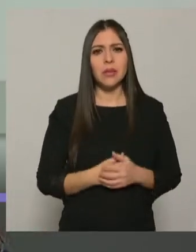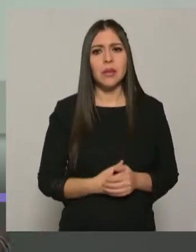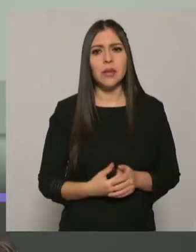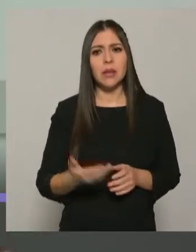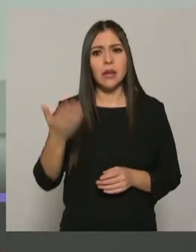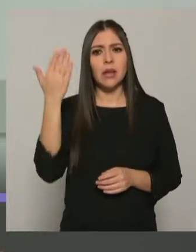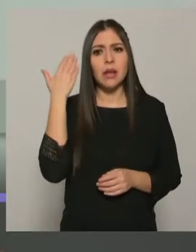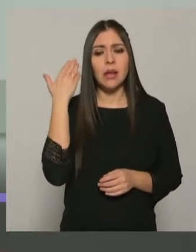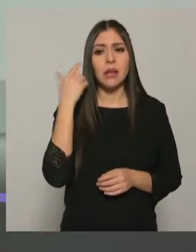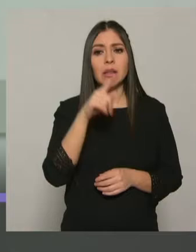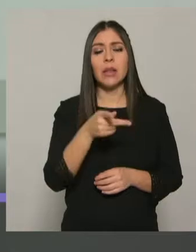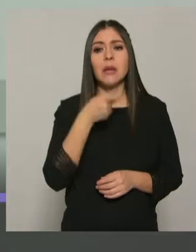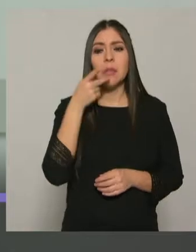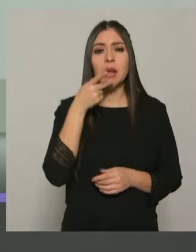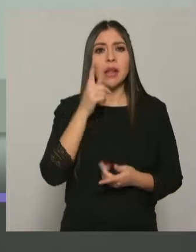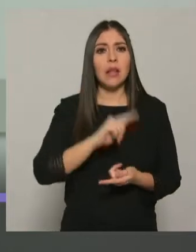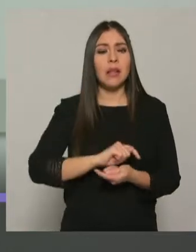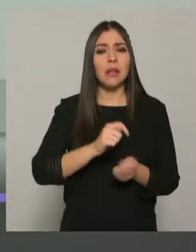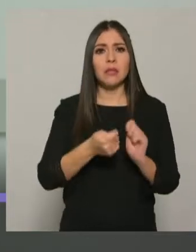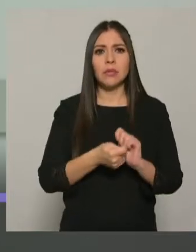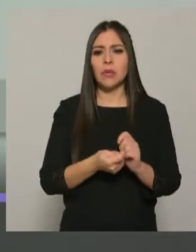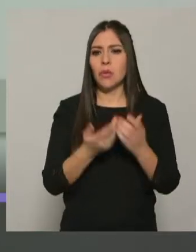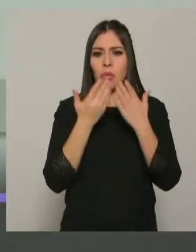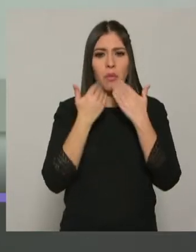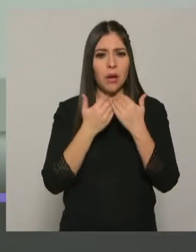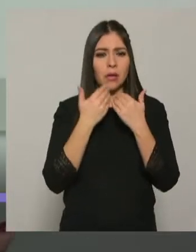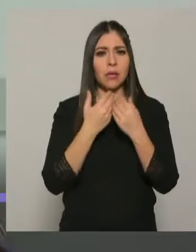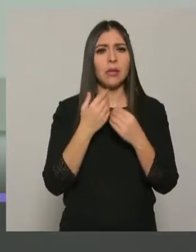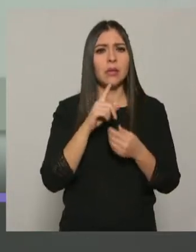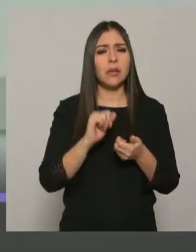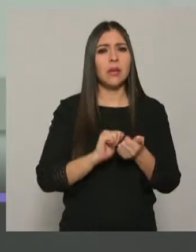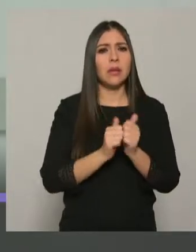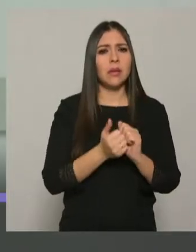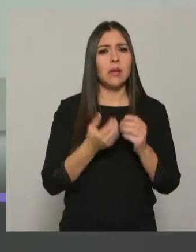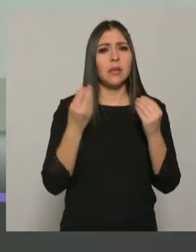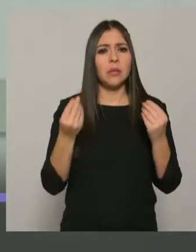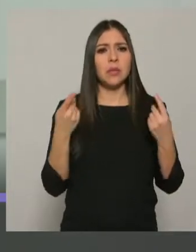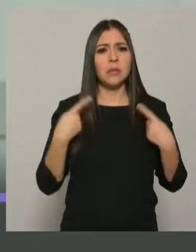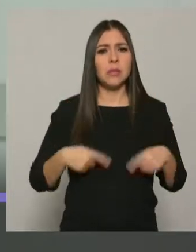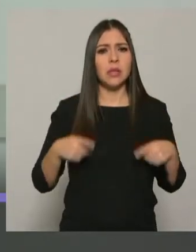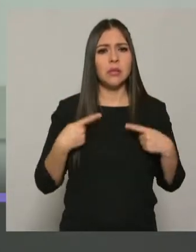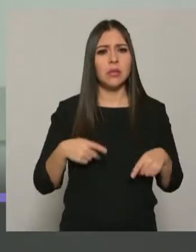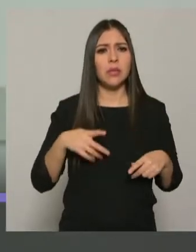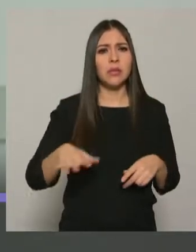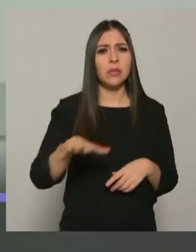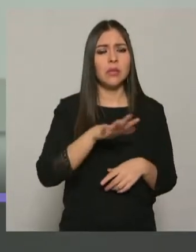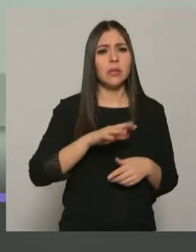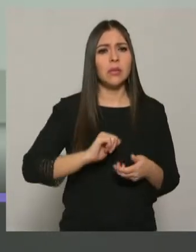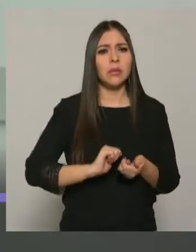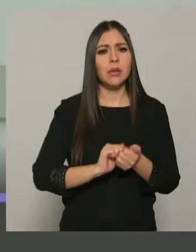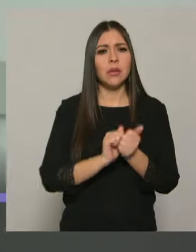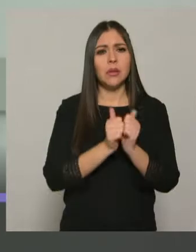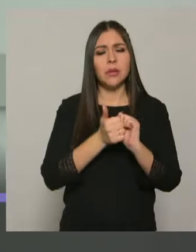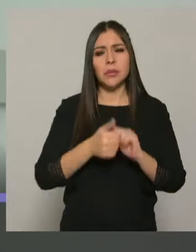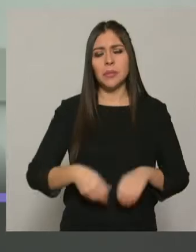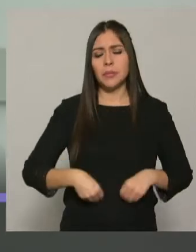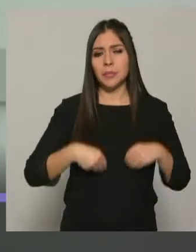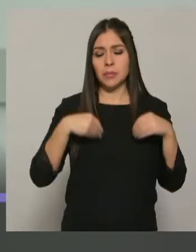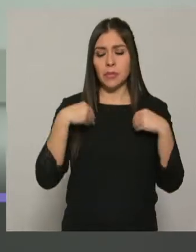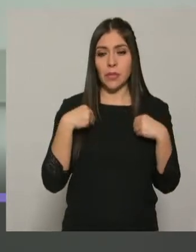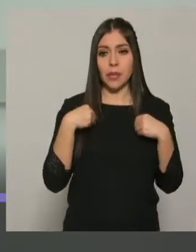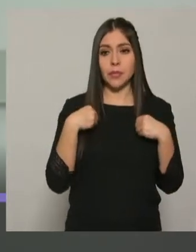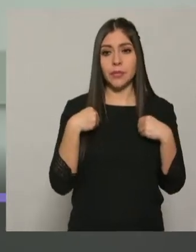palabra transgénero no existía. Entonces, por esas razones por las que muchas personas que hemos sobrevivido a lo que